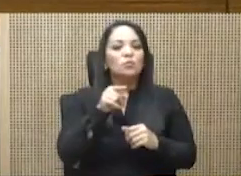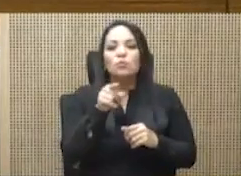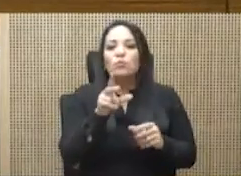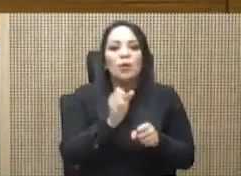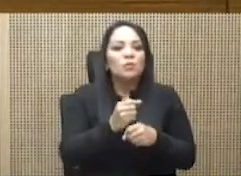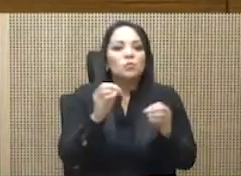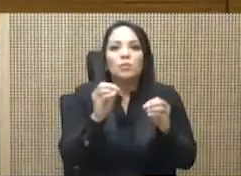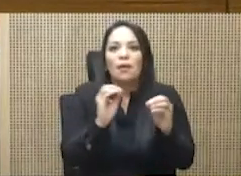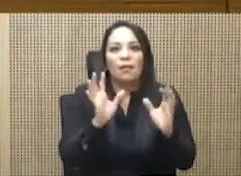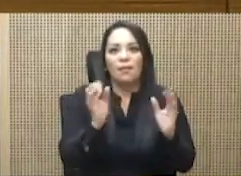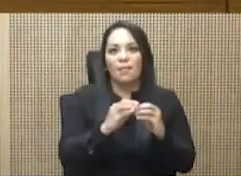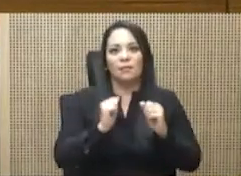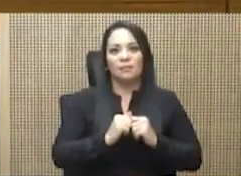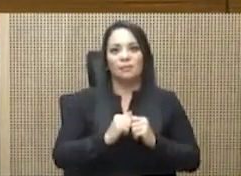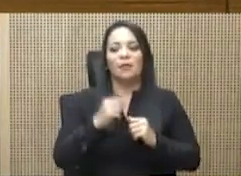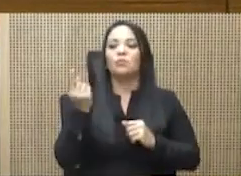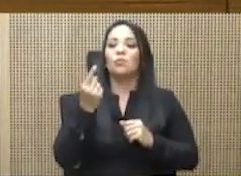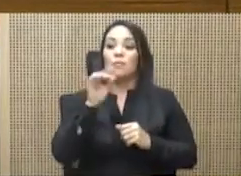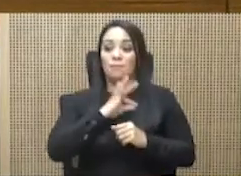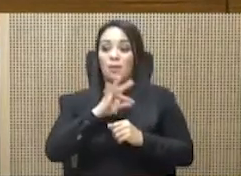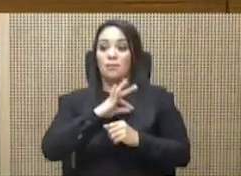el bienestar de la mayoría.